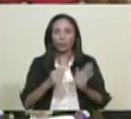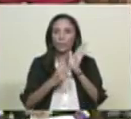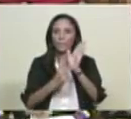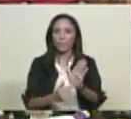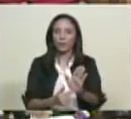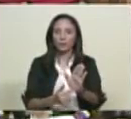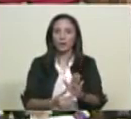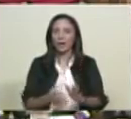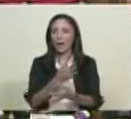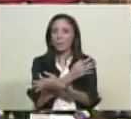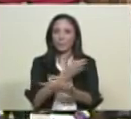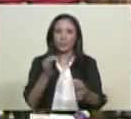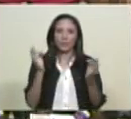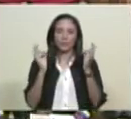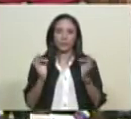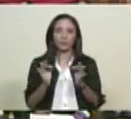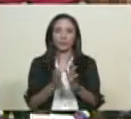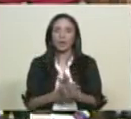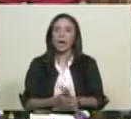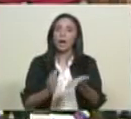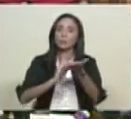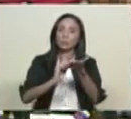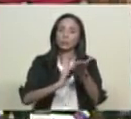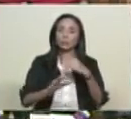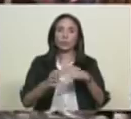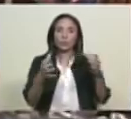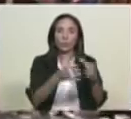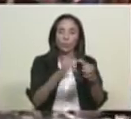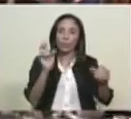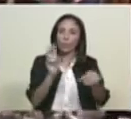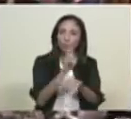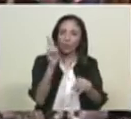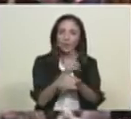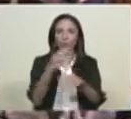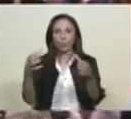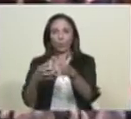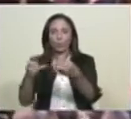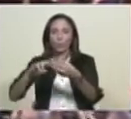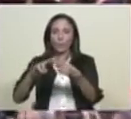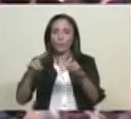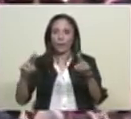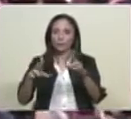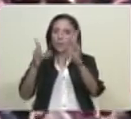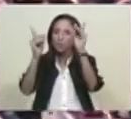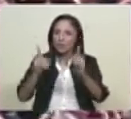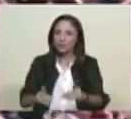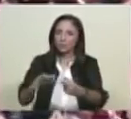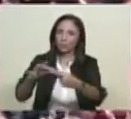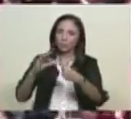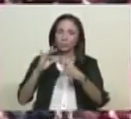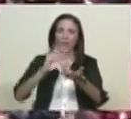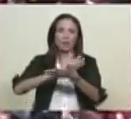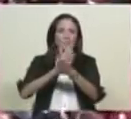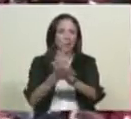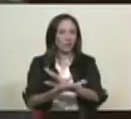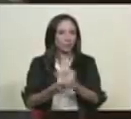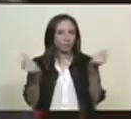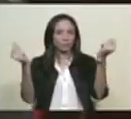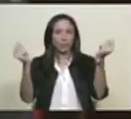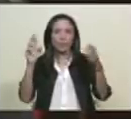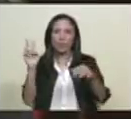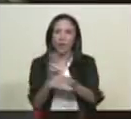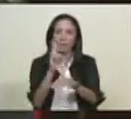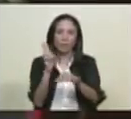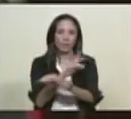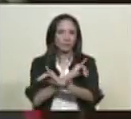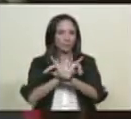de inflexión entre la violencia y la paz. Como el momento en que derrotamos la violencia por